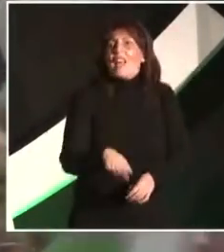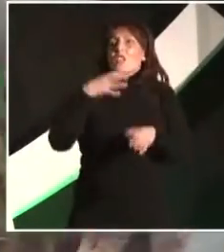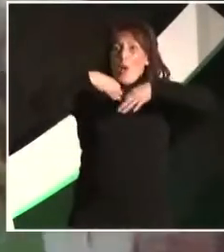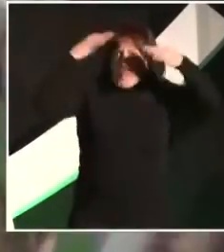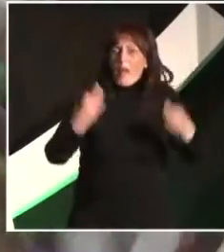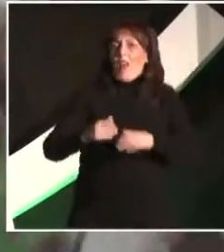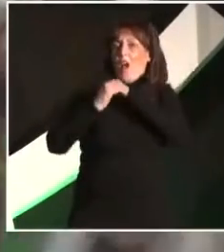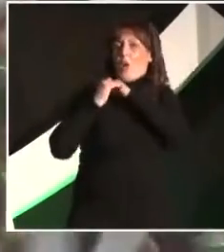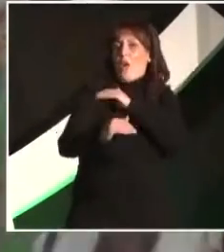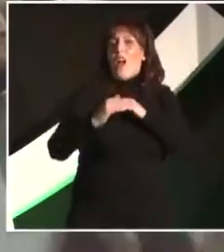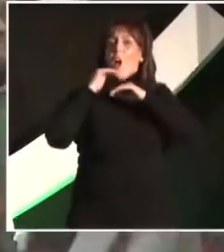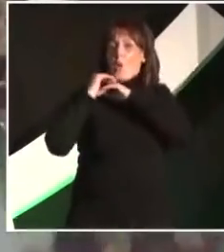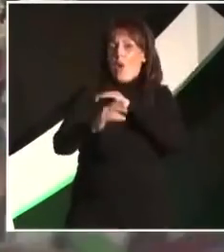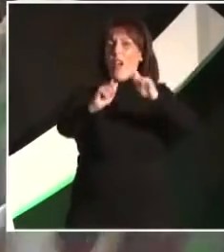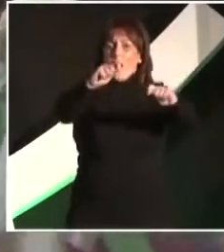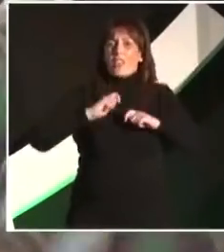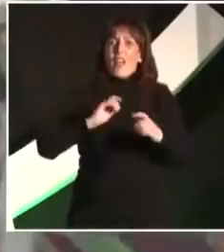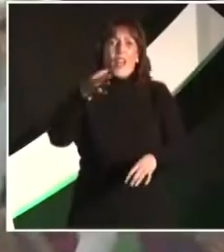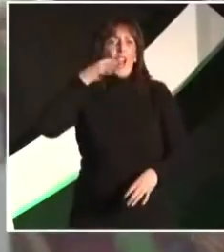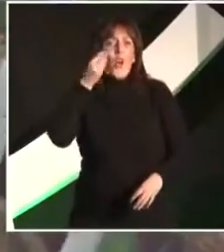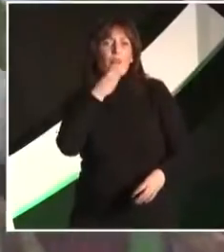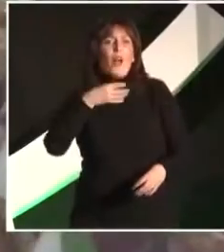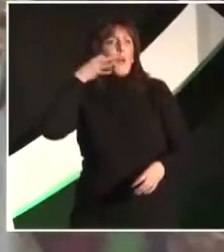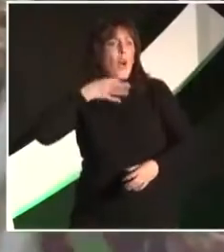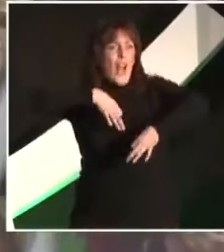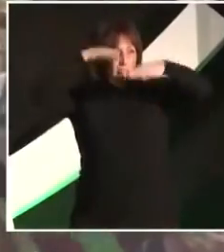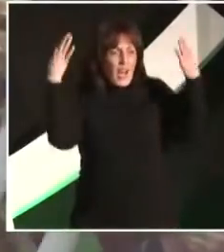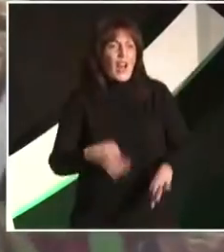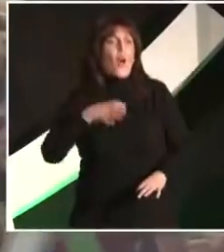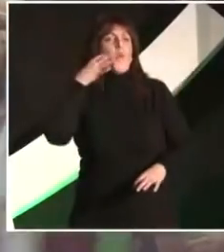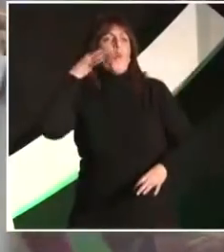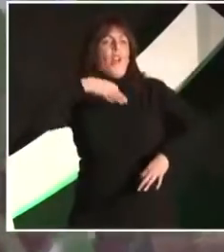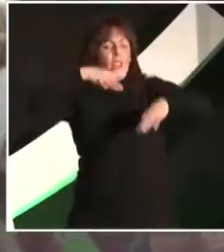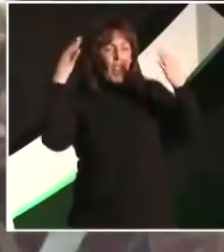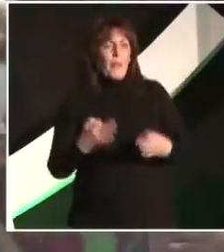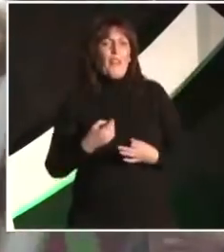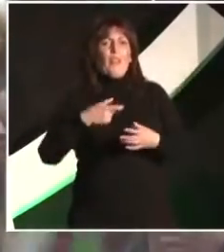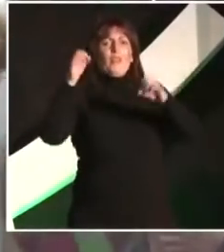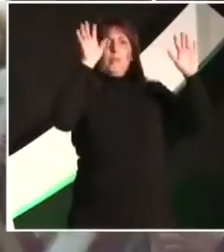igualdad, la que le da de comer a las mujeres reales, a las mujeres de verdad.